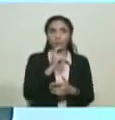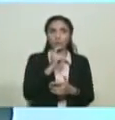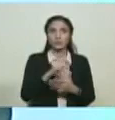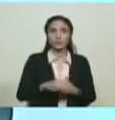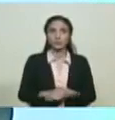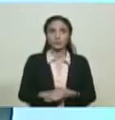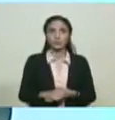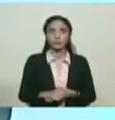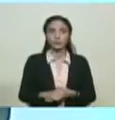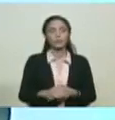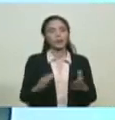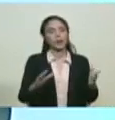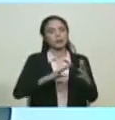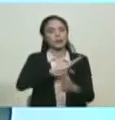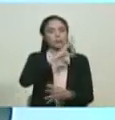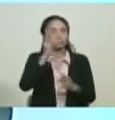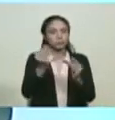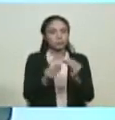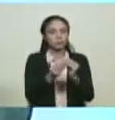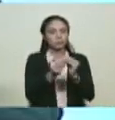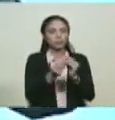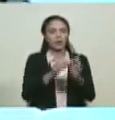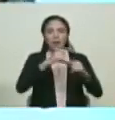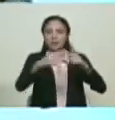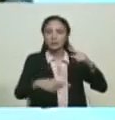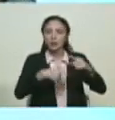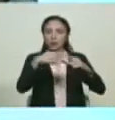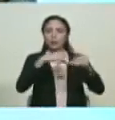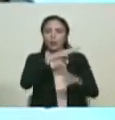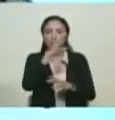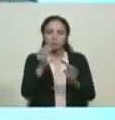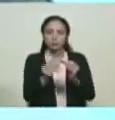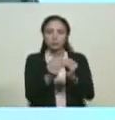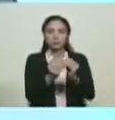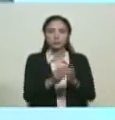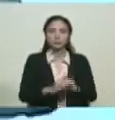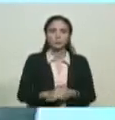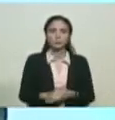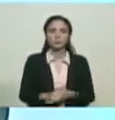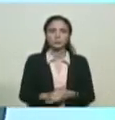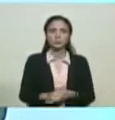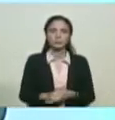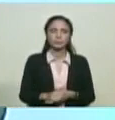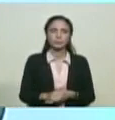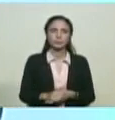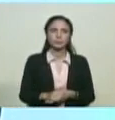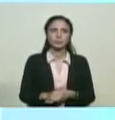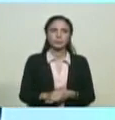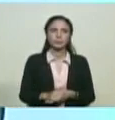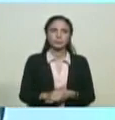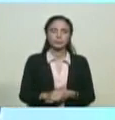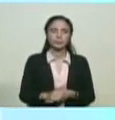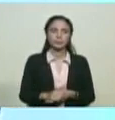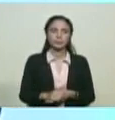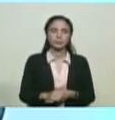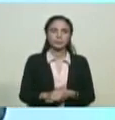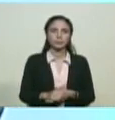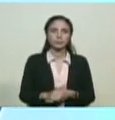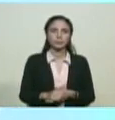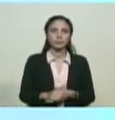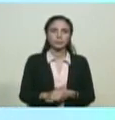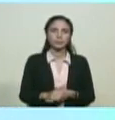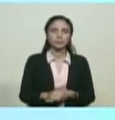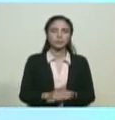y ya va concluyendo y anunciando un nuevo ciclo una nueva etapa